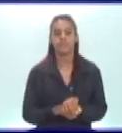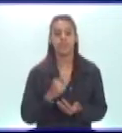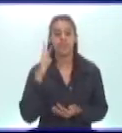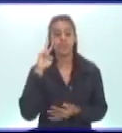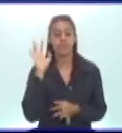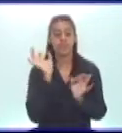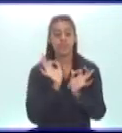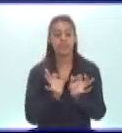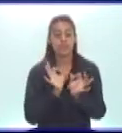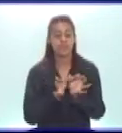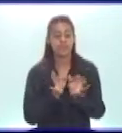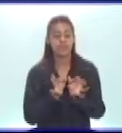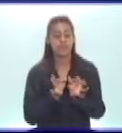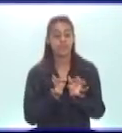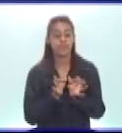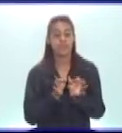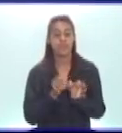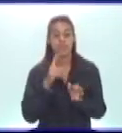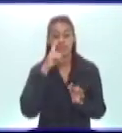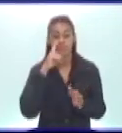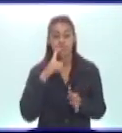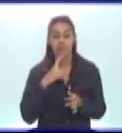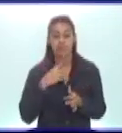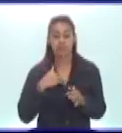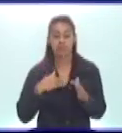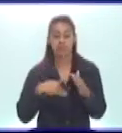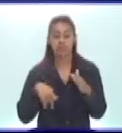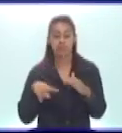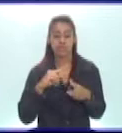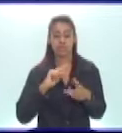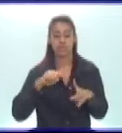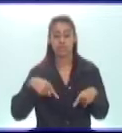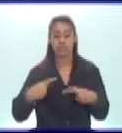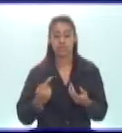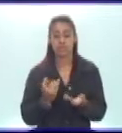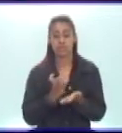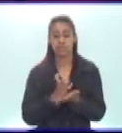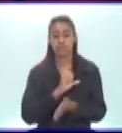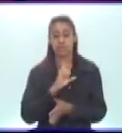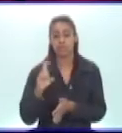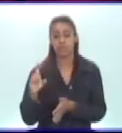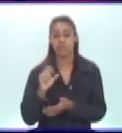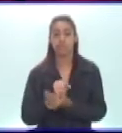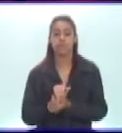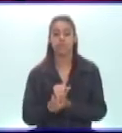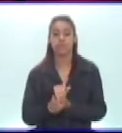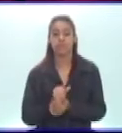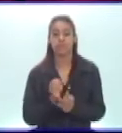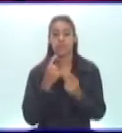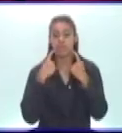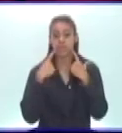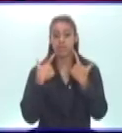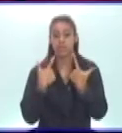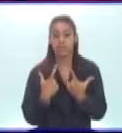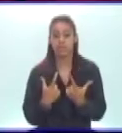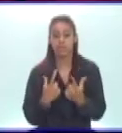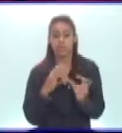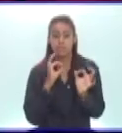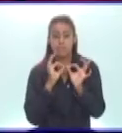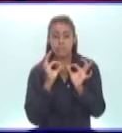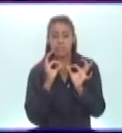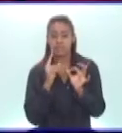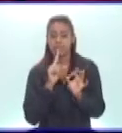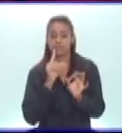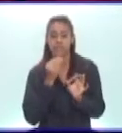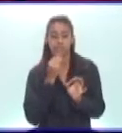siempre que en algún momento nuestros niños van a regresar a las escuelas. De ahí que es muy importante evitar la sobreprotección